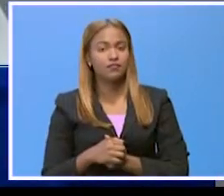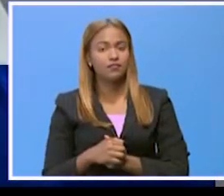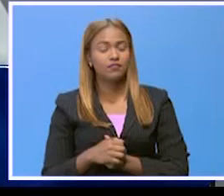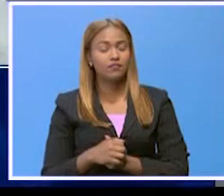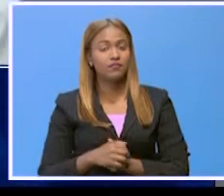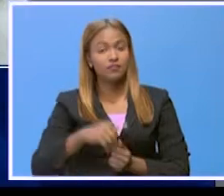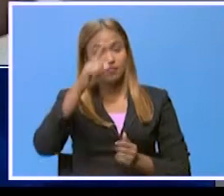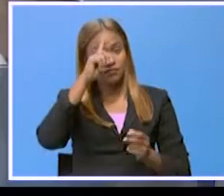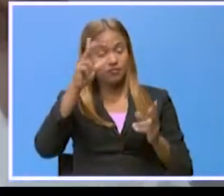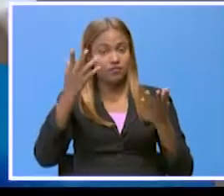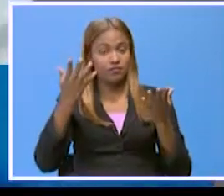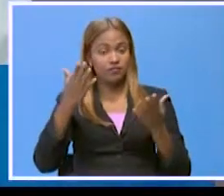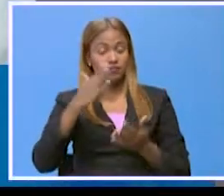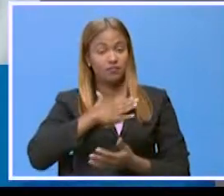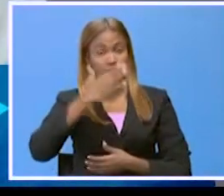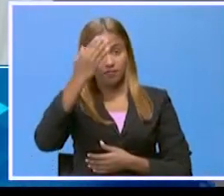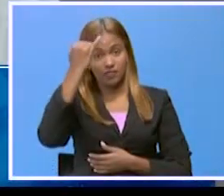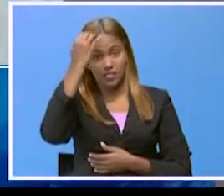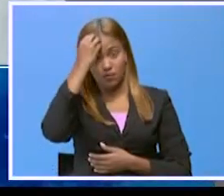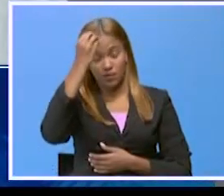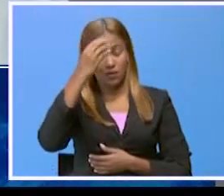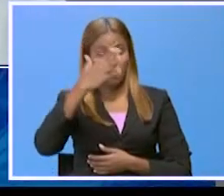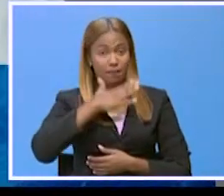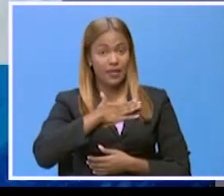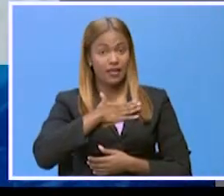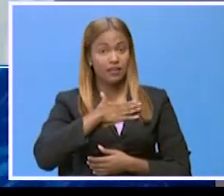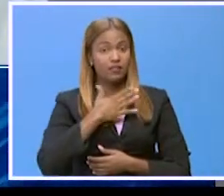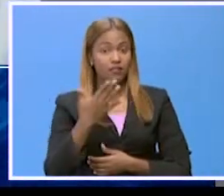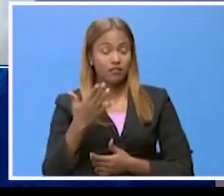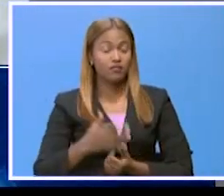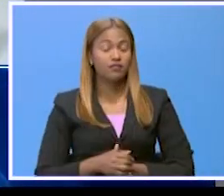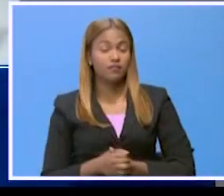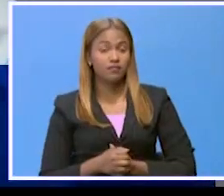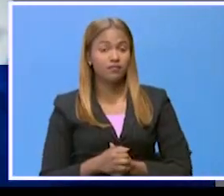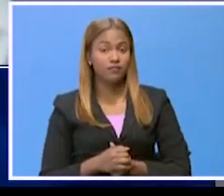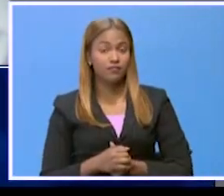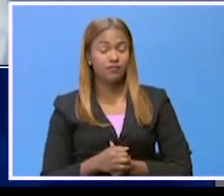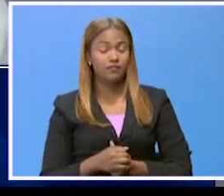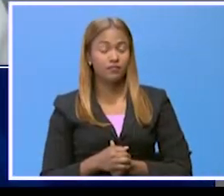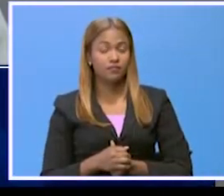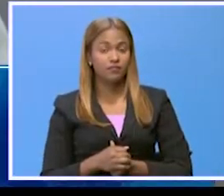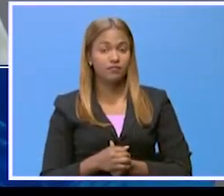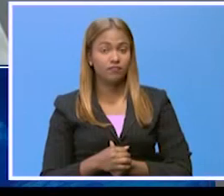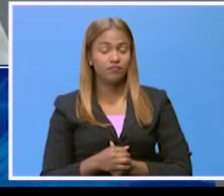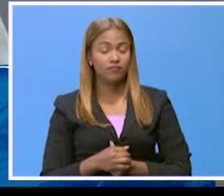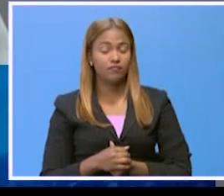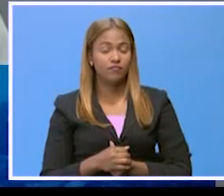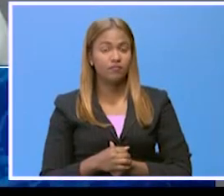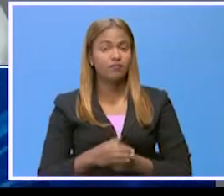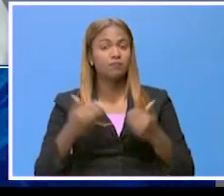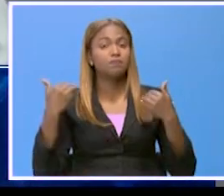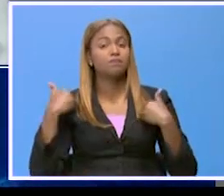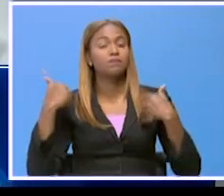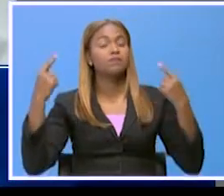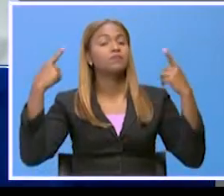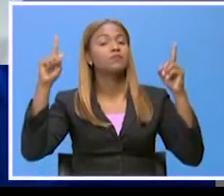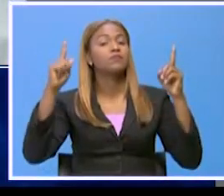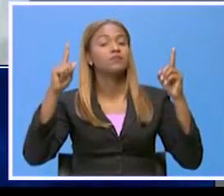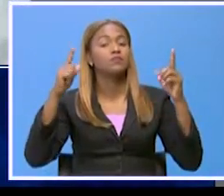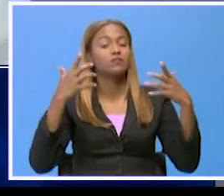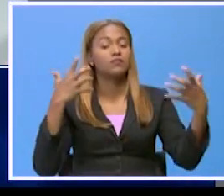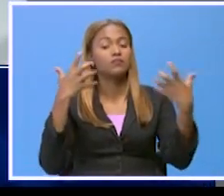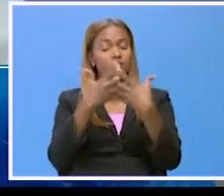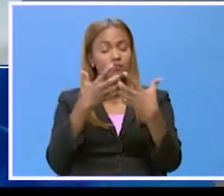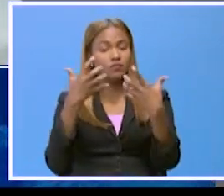veía que la representación pública está cumpliendo a cabalidad